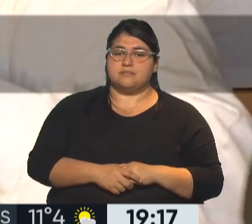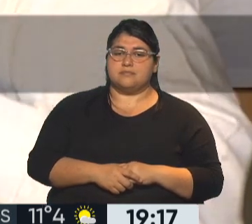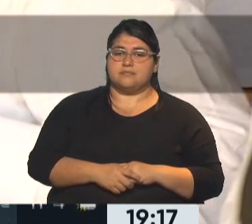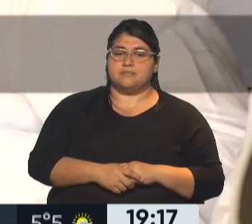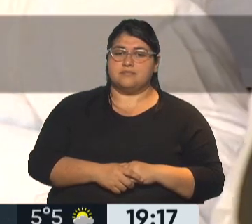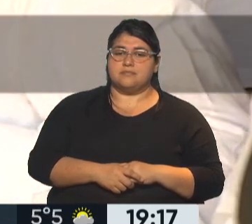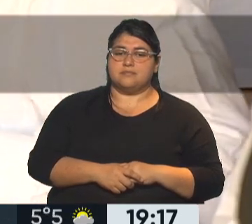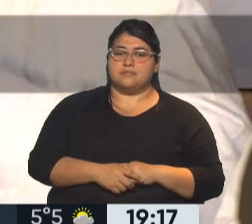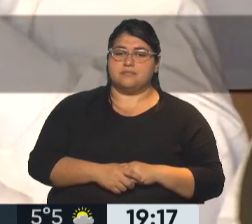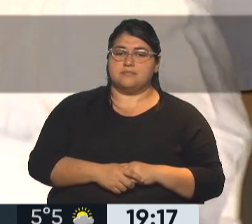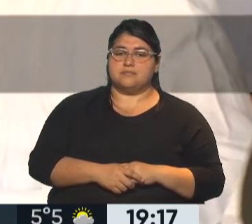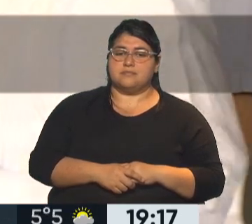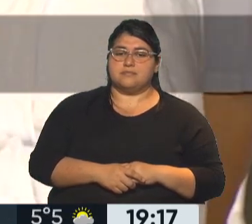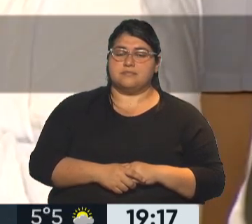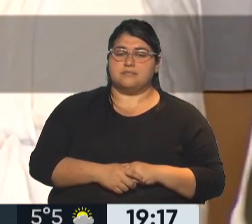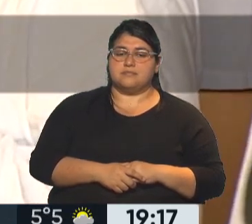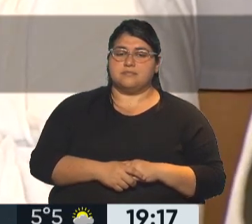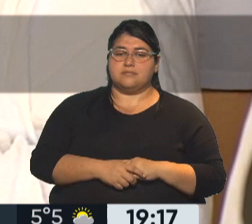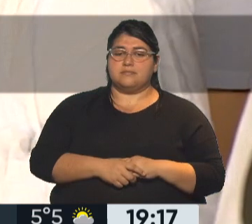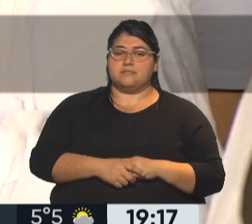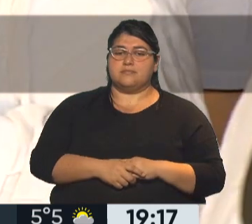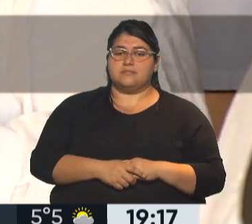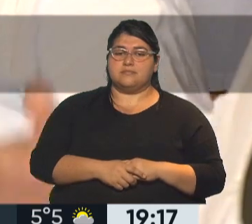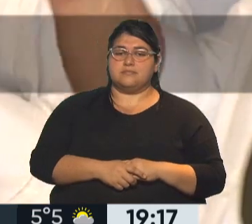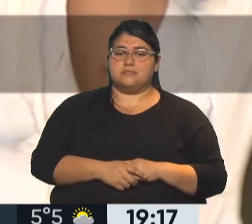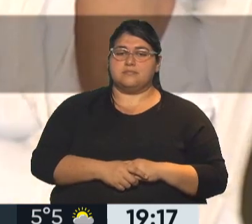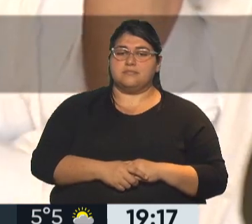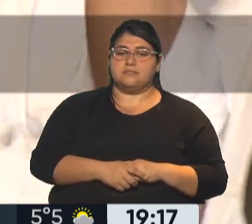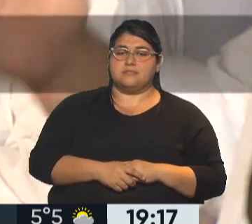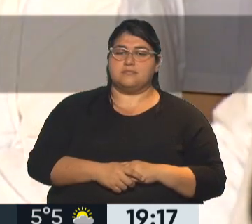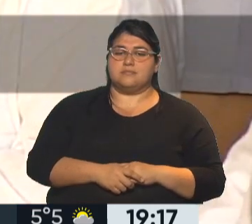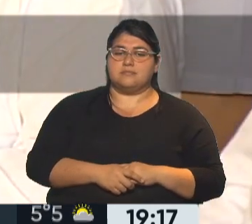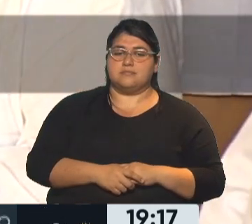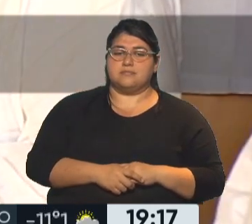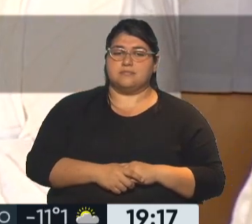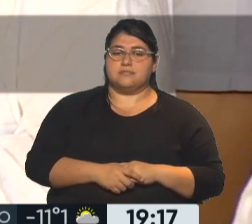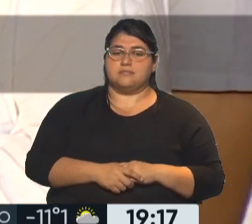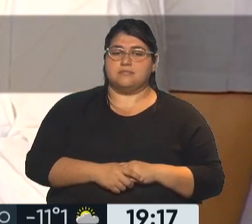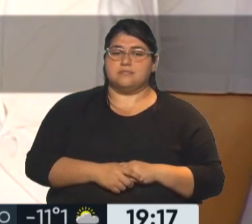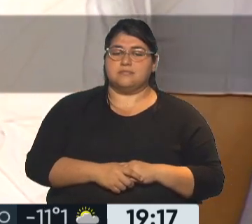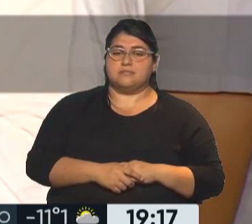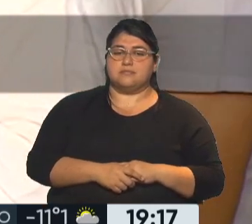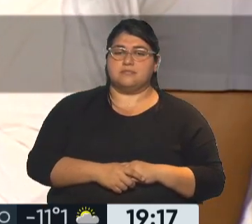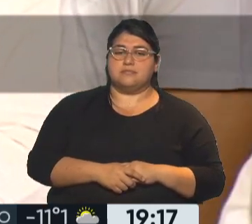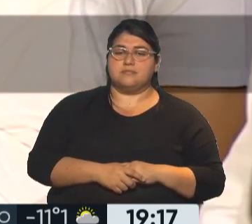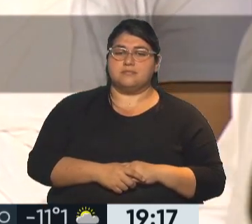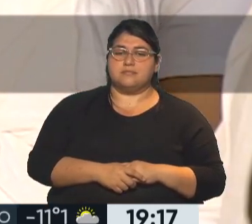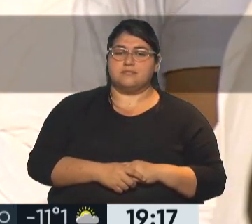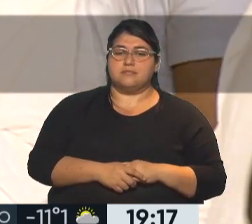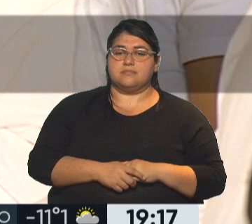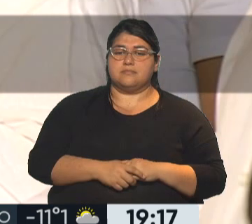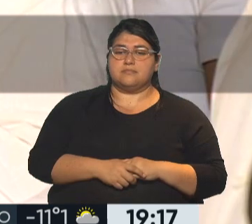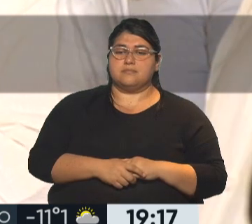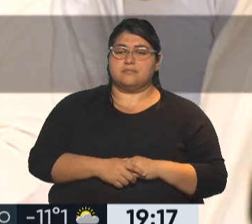y democracia para que en watts de respeto para quién guasta de paz cualidades fue un gesto muy